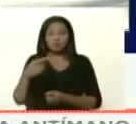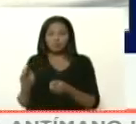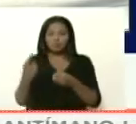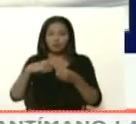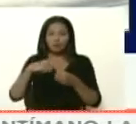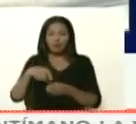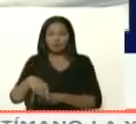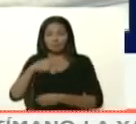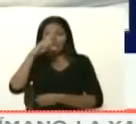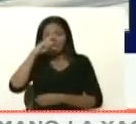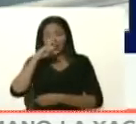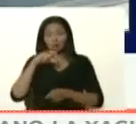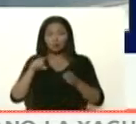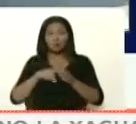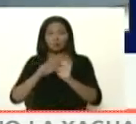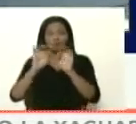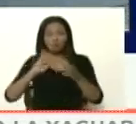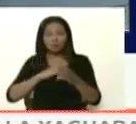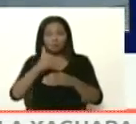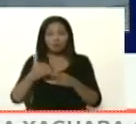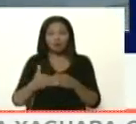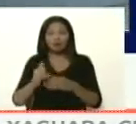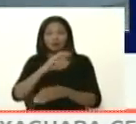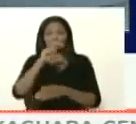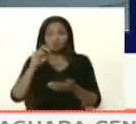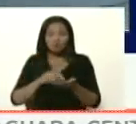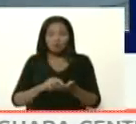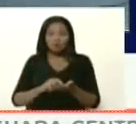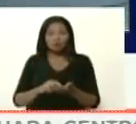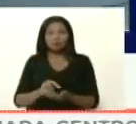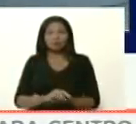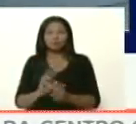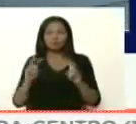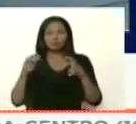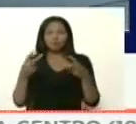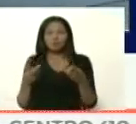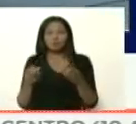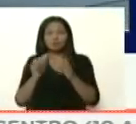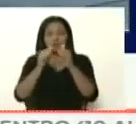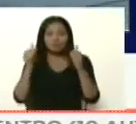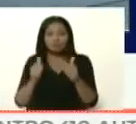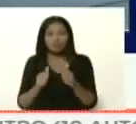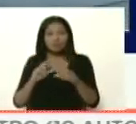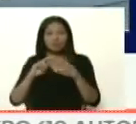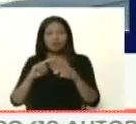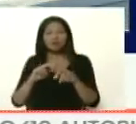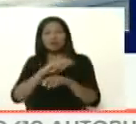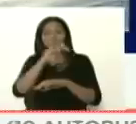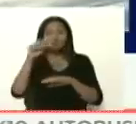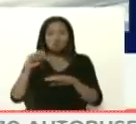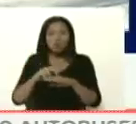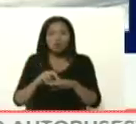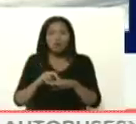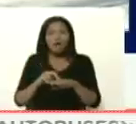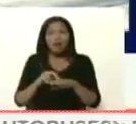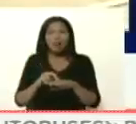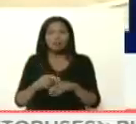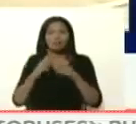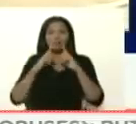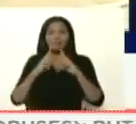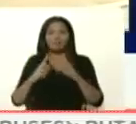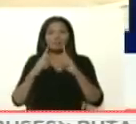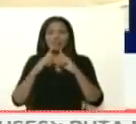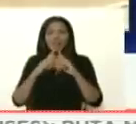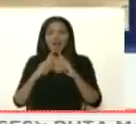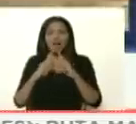este año, mi comandante, dentro del Plan Nacional de Cabotaje, un nuevo sistema nacional de hidrovías. Eso es importante para nosotros